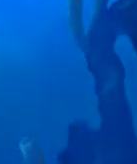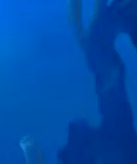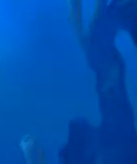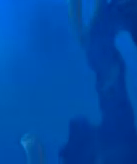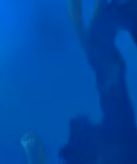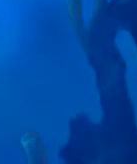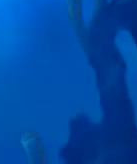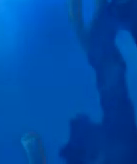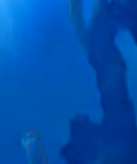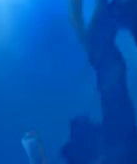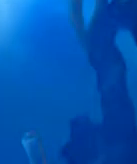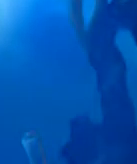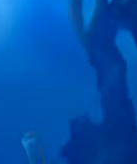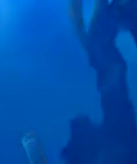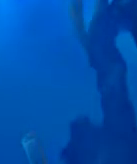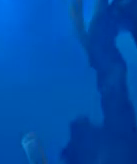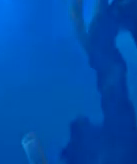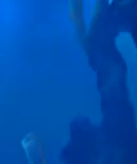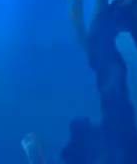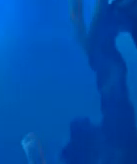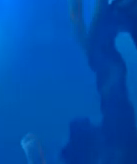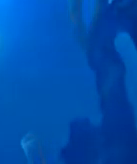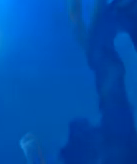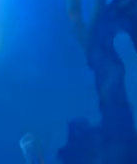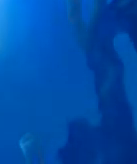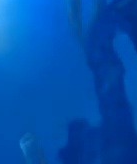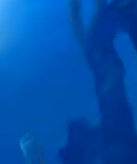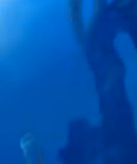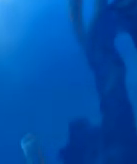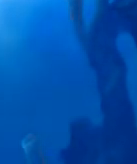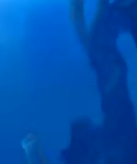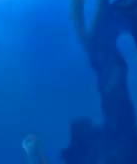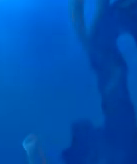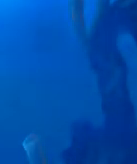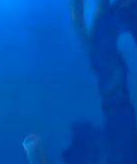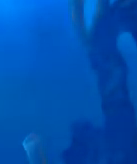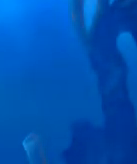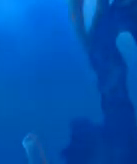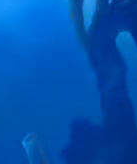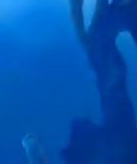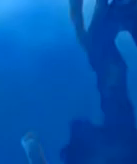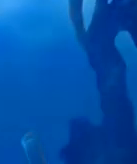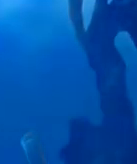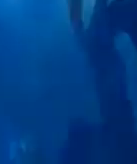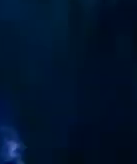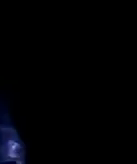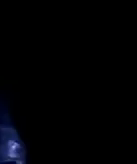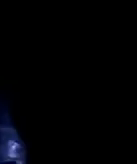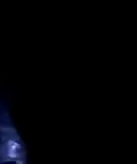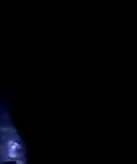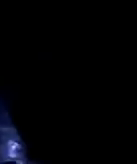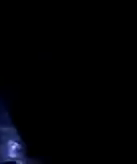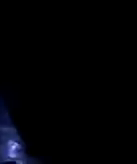vida. Porque llegó el carnaval. Oh, oh, oh. Esto es de noche y de día.